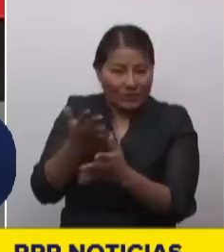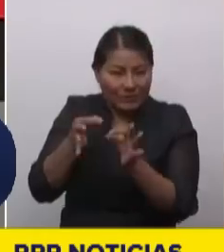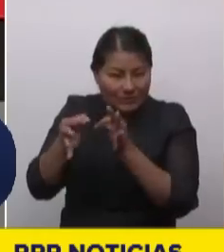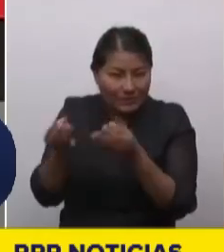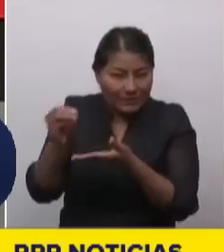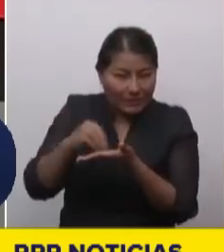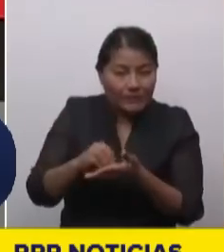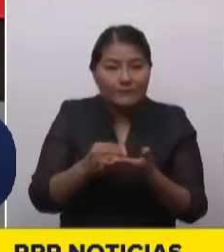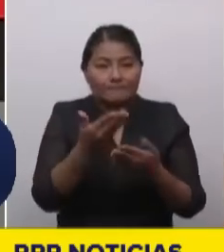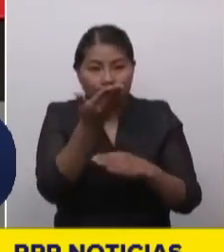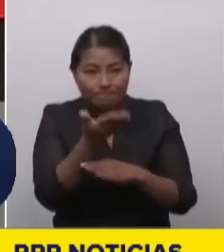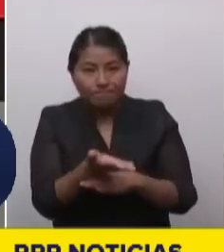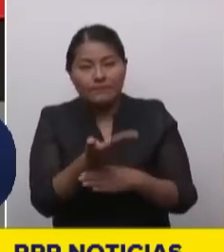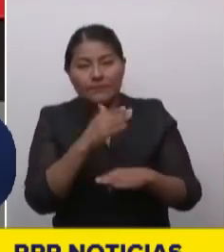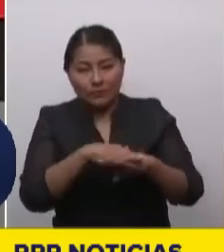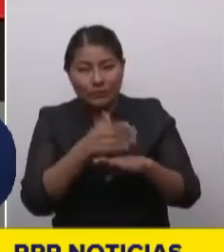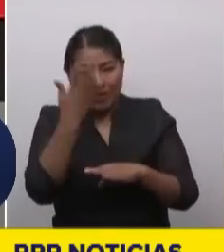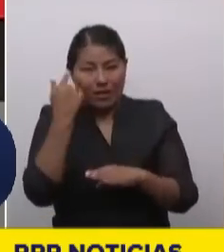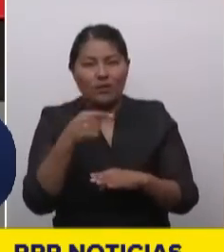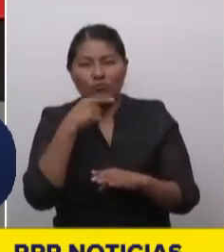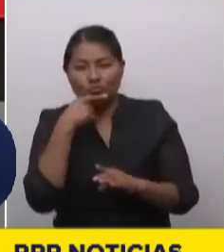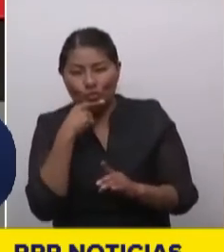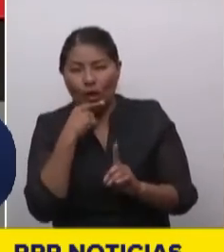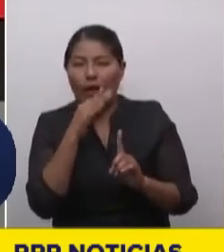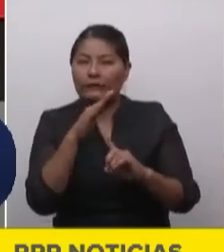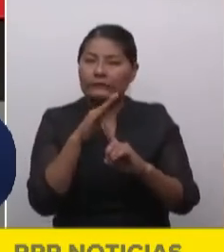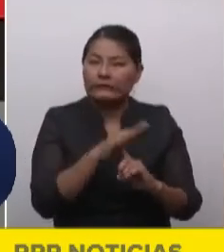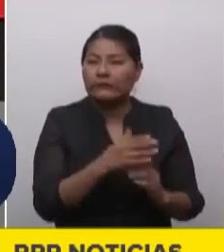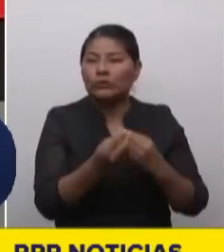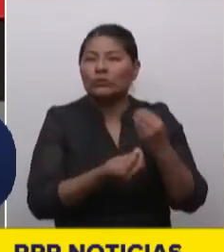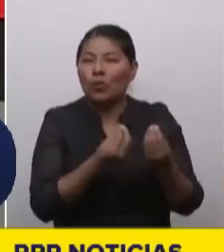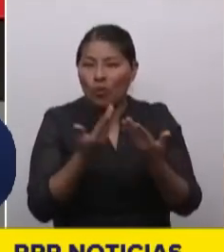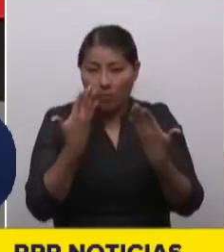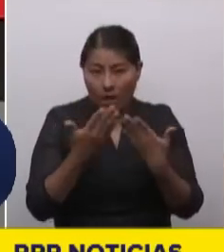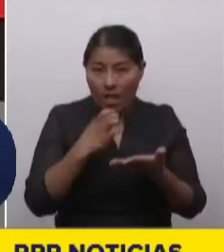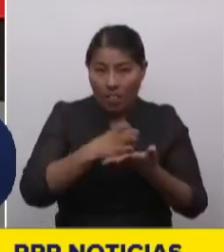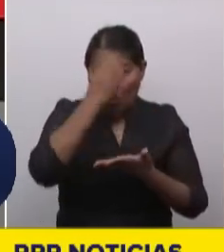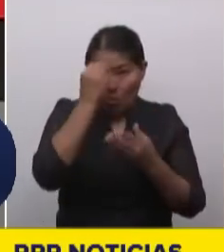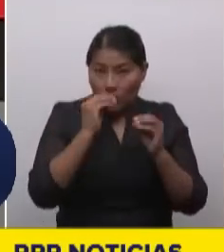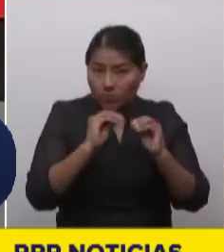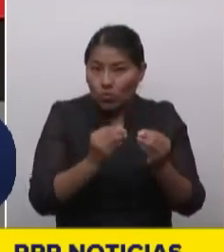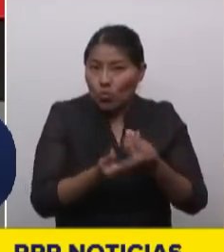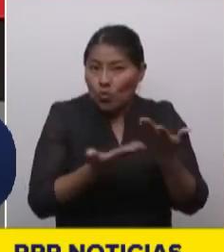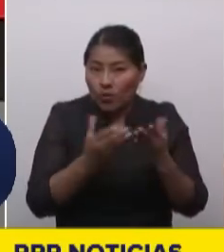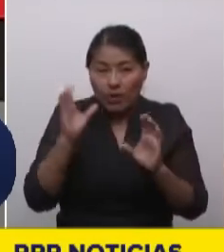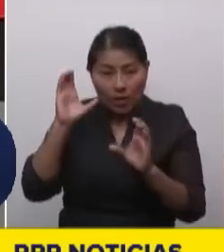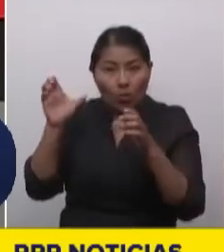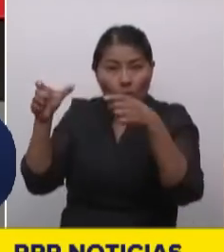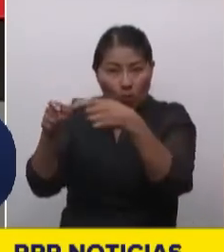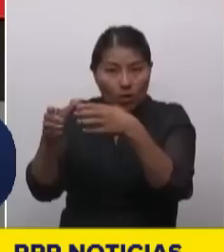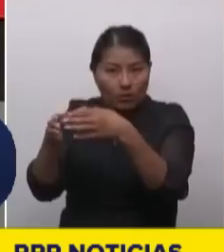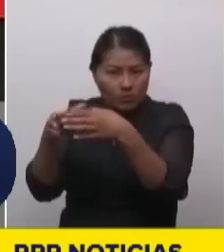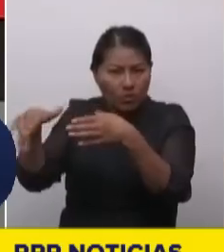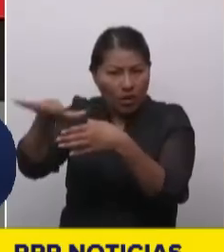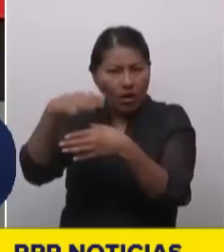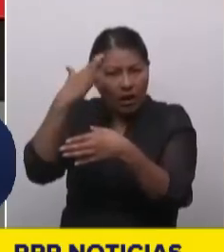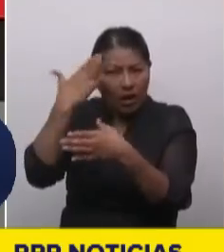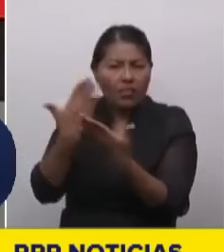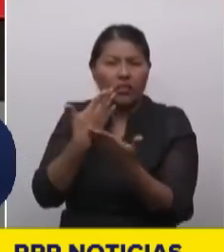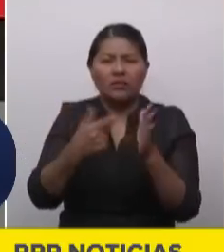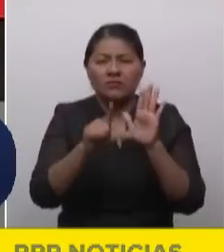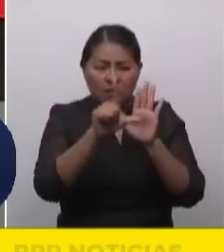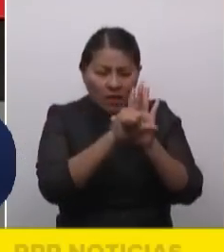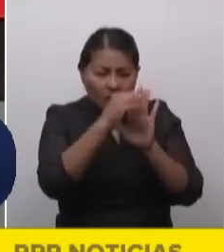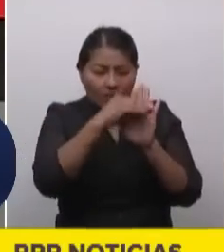para evitar esta violencia que tanto preocupa contra la mujer, la educación. En el Congreso, según los se ha dado una ley